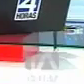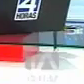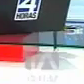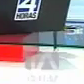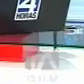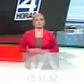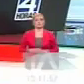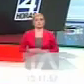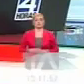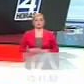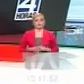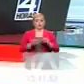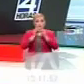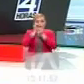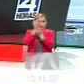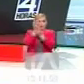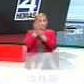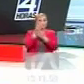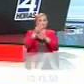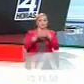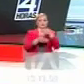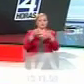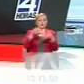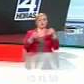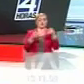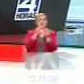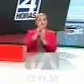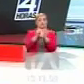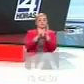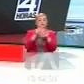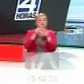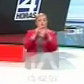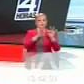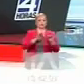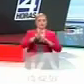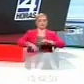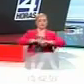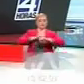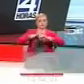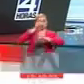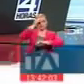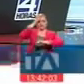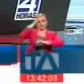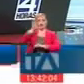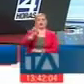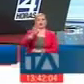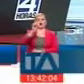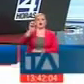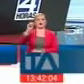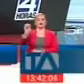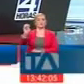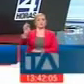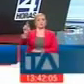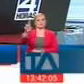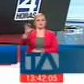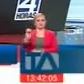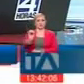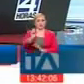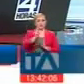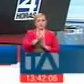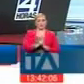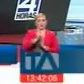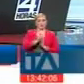Estamos de regreso con más información. Concluyó la audiencia de juicio en contra del ex secretario nacional de inteligencia, Pablo Romero. El tribunal deberá notificar